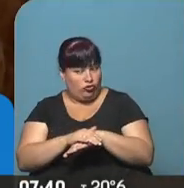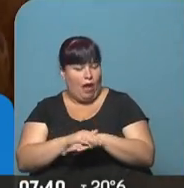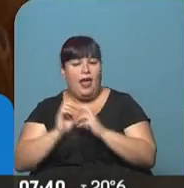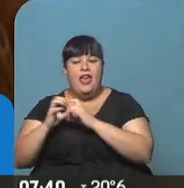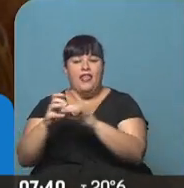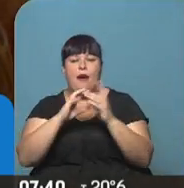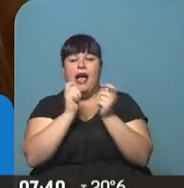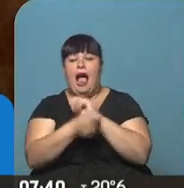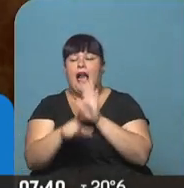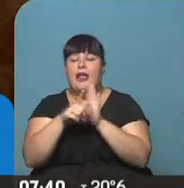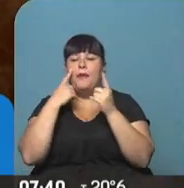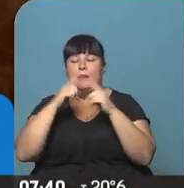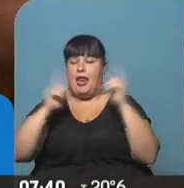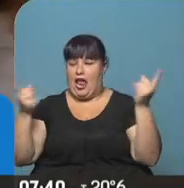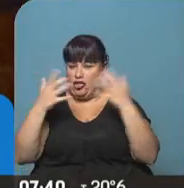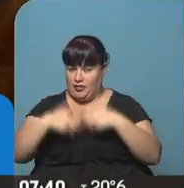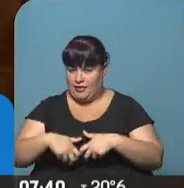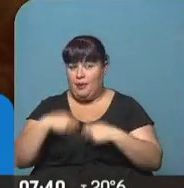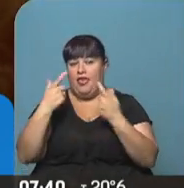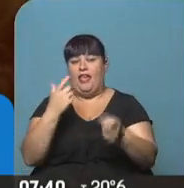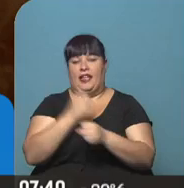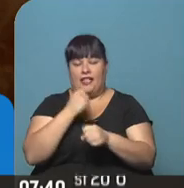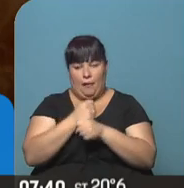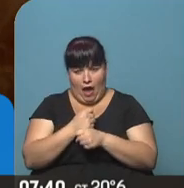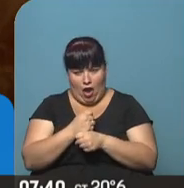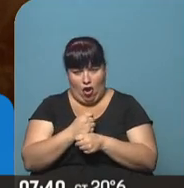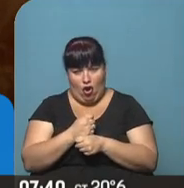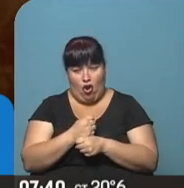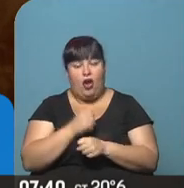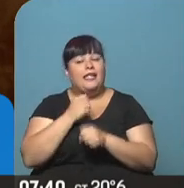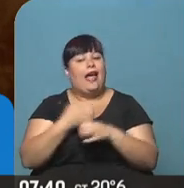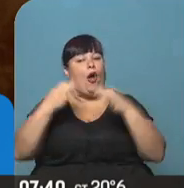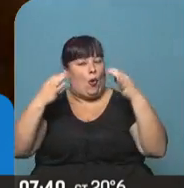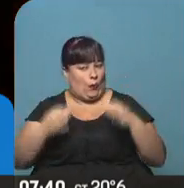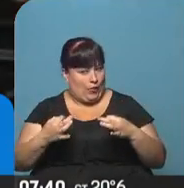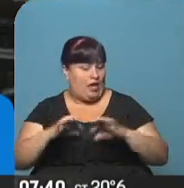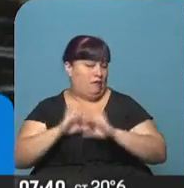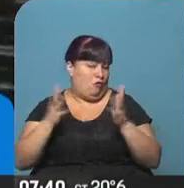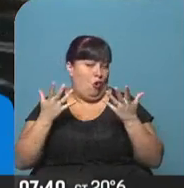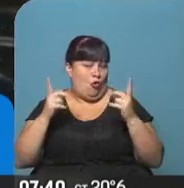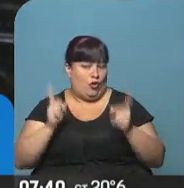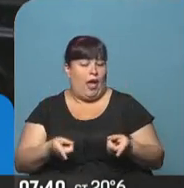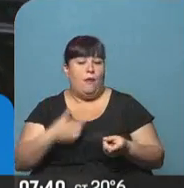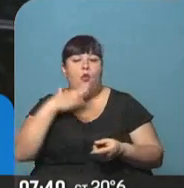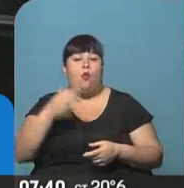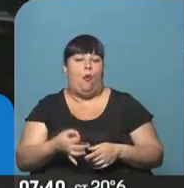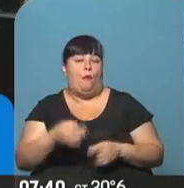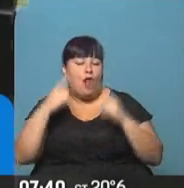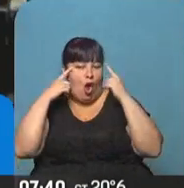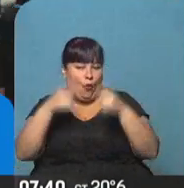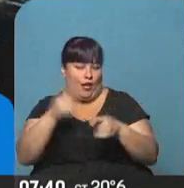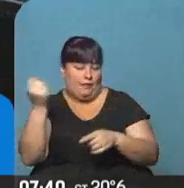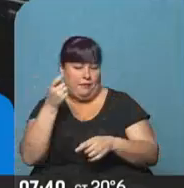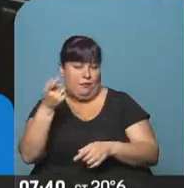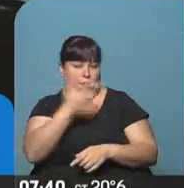debatir reformas que le den sustentabilidad al sistema y que generen empleo, empleo de calidad y, bueno, y obviamente cumplir con las metas que el